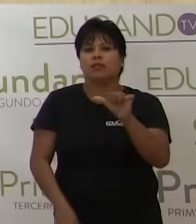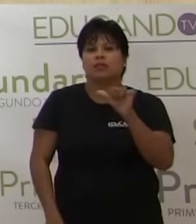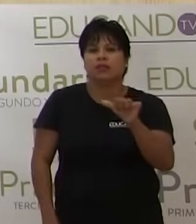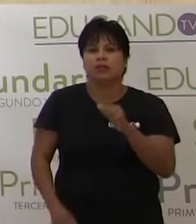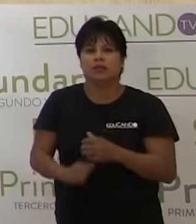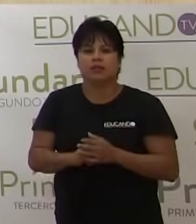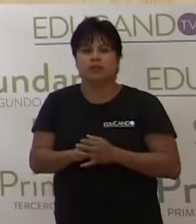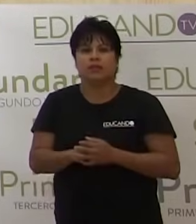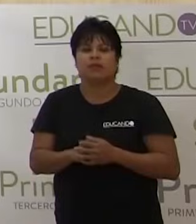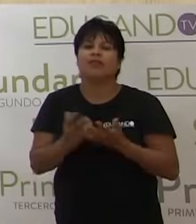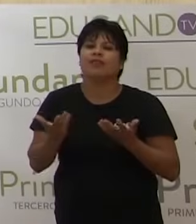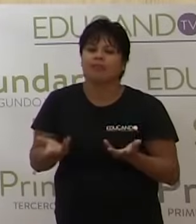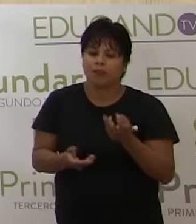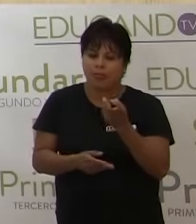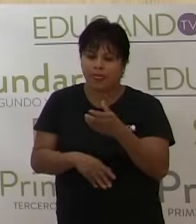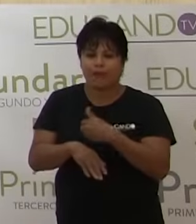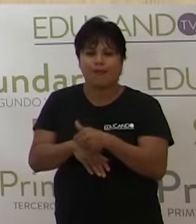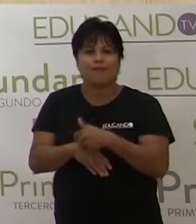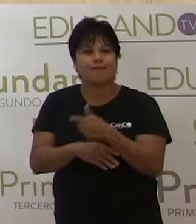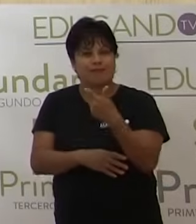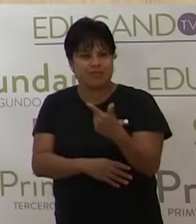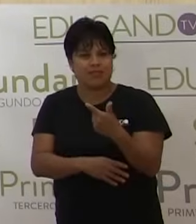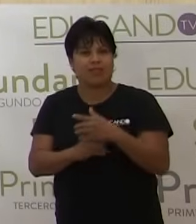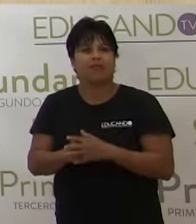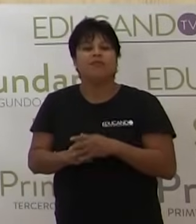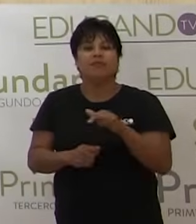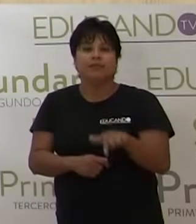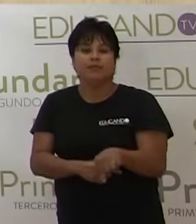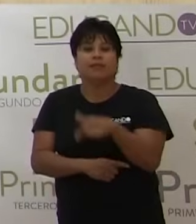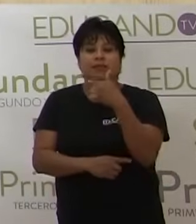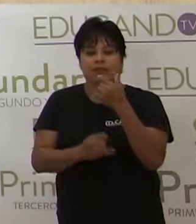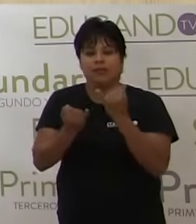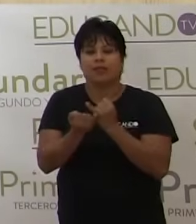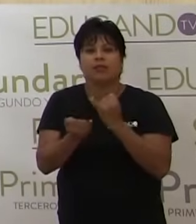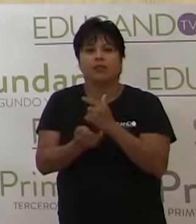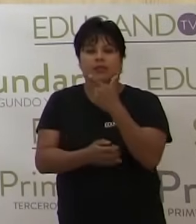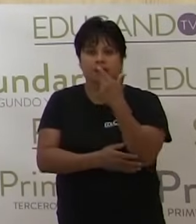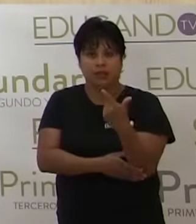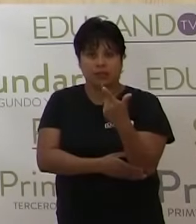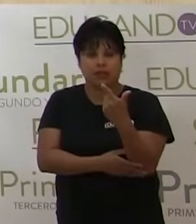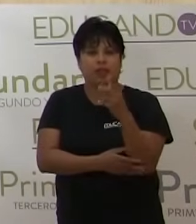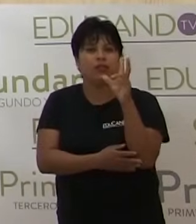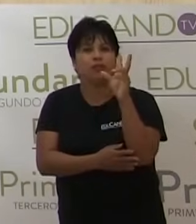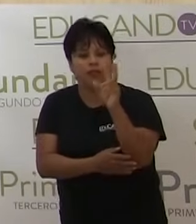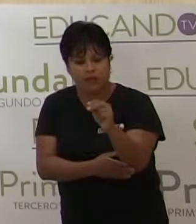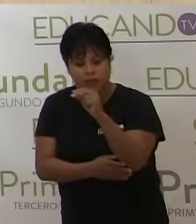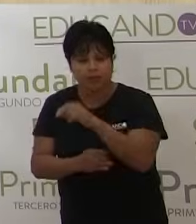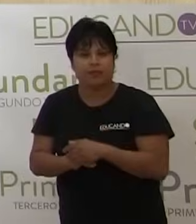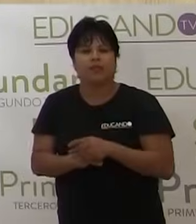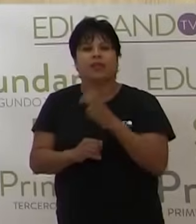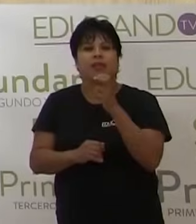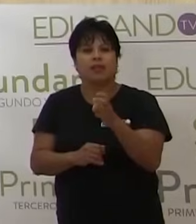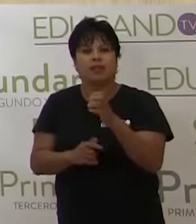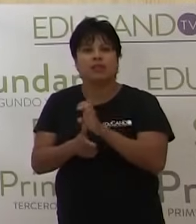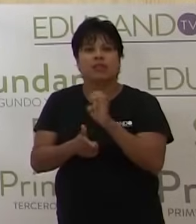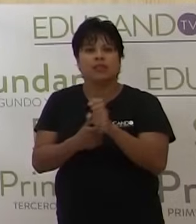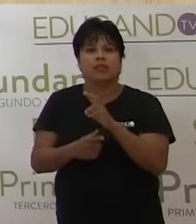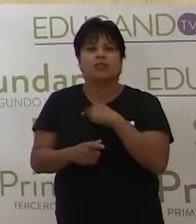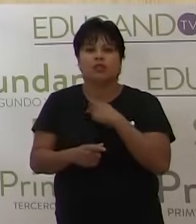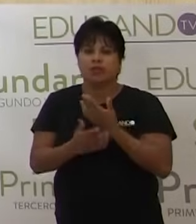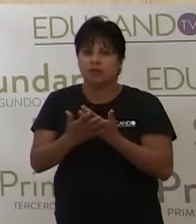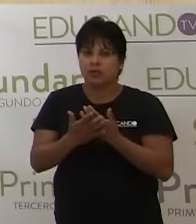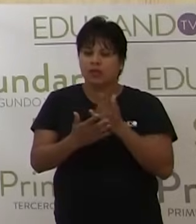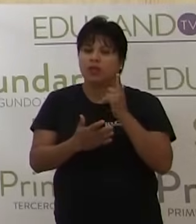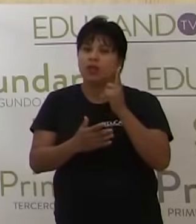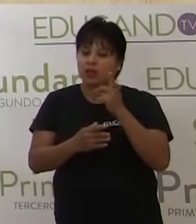16 claro el número siete el 12 es igual que el siete no así que espero